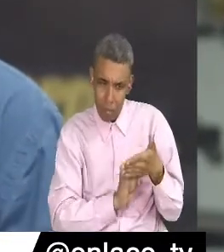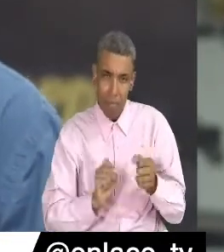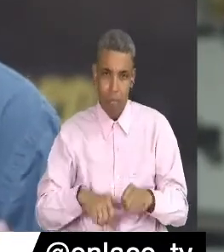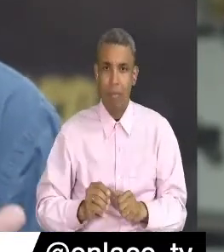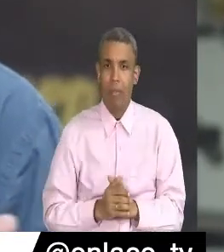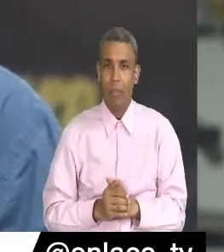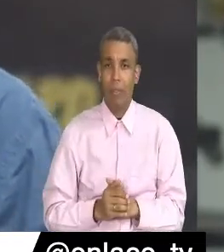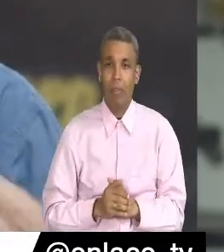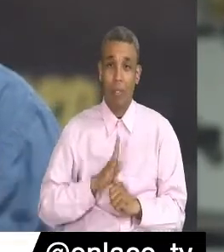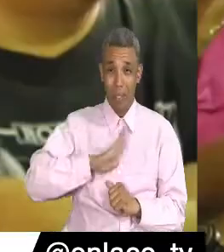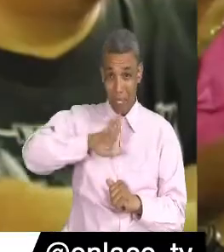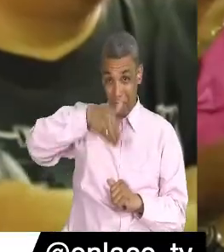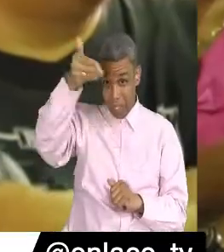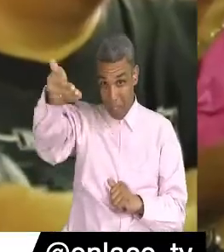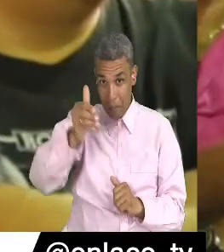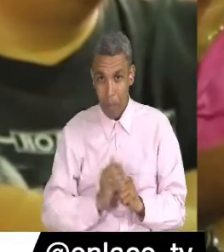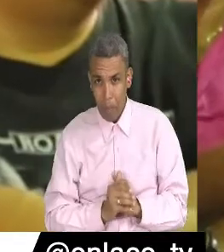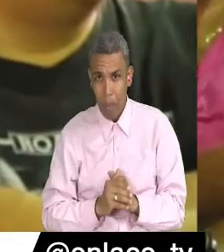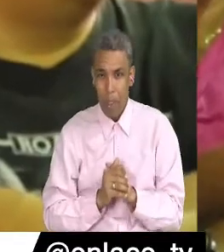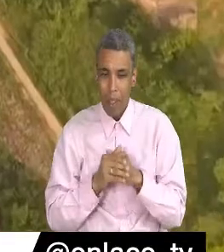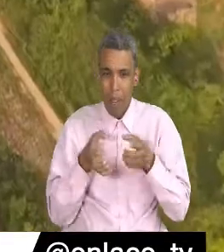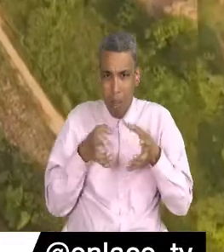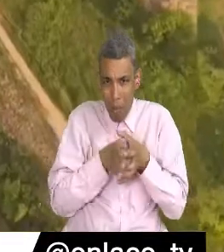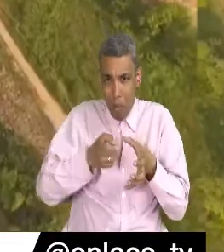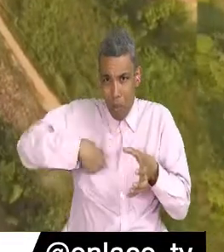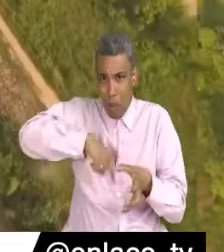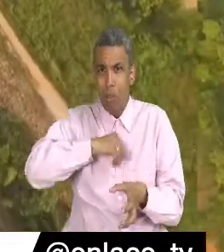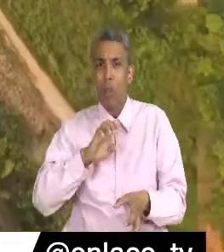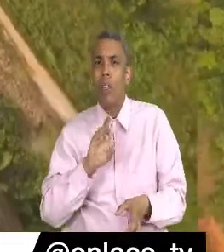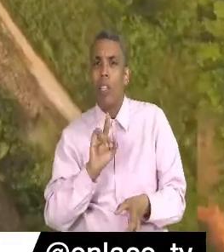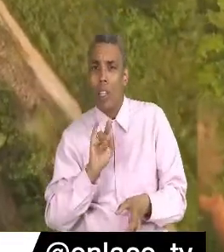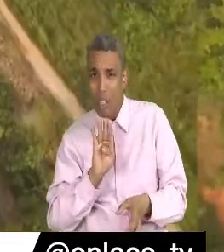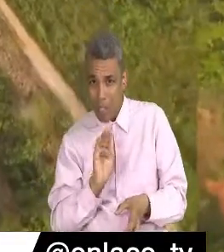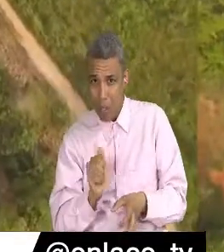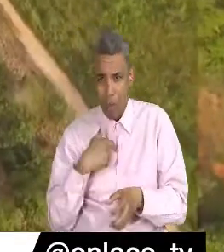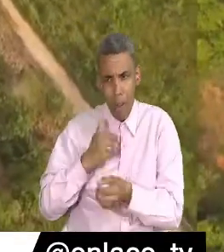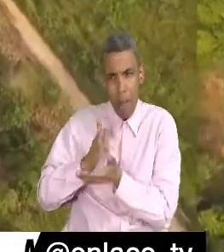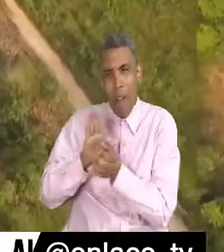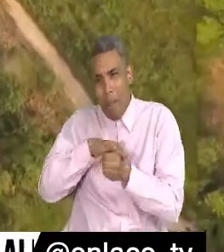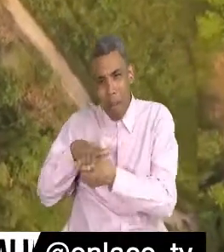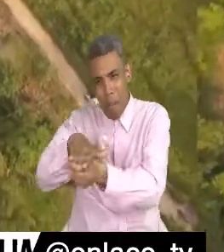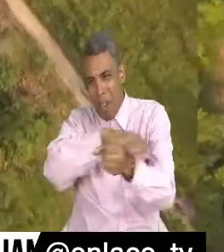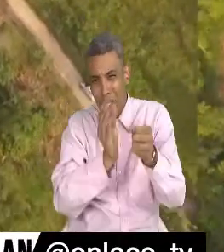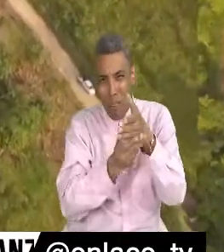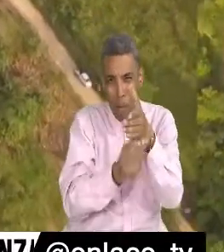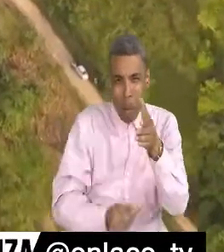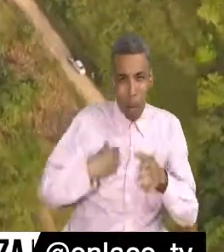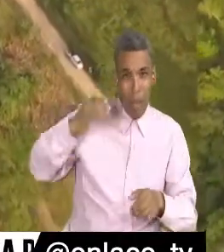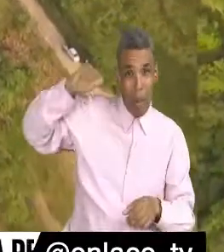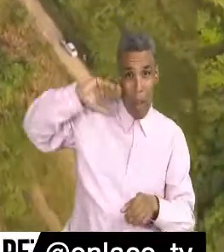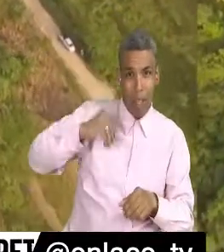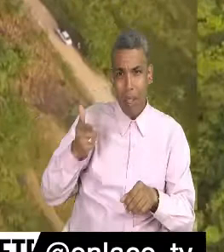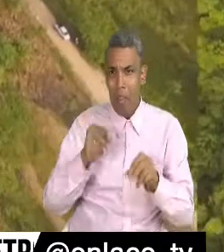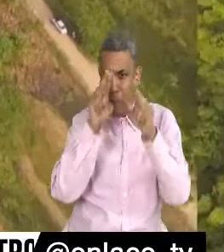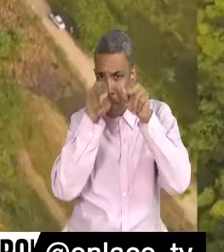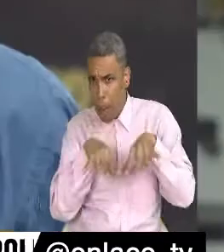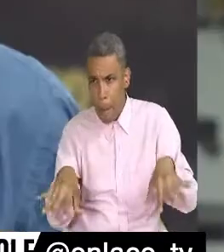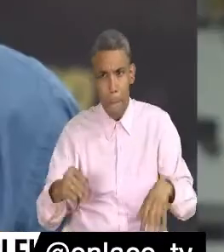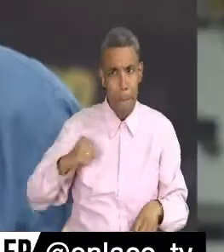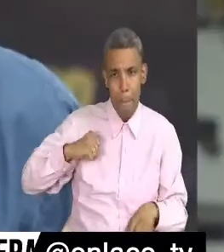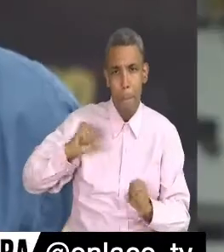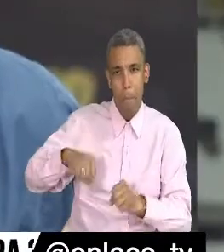que las familias que no pueden lleguen a esa oficina móvil y se pueda. Hoy podemos decirle que a las familias más vulnerables de Barranca Bermeja, que se postulen a